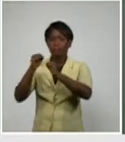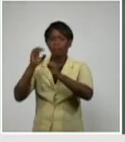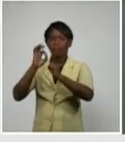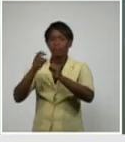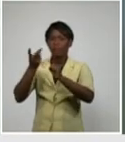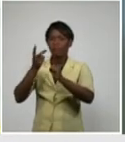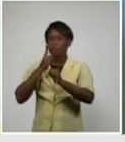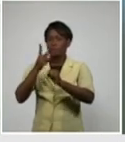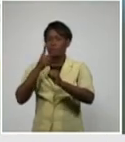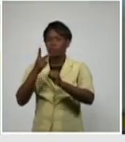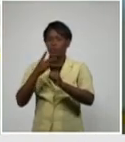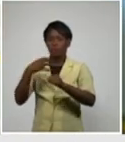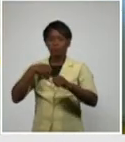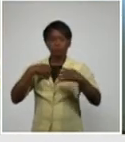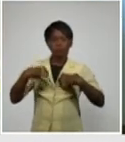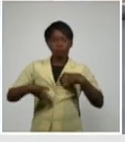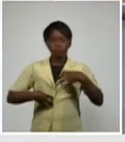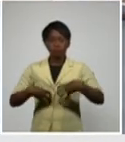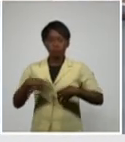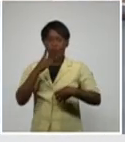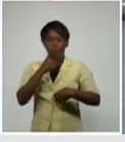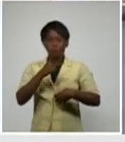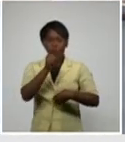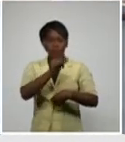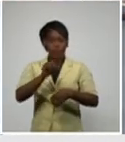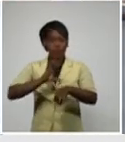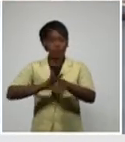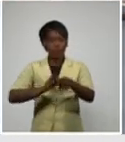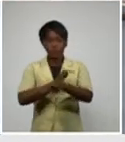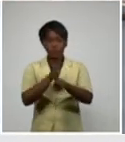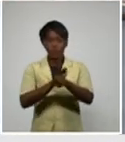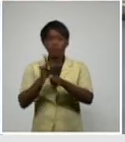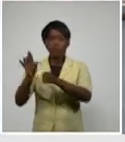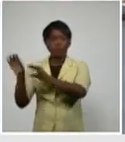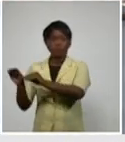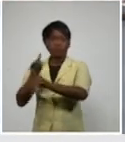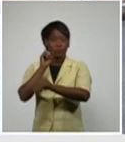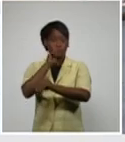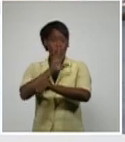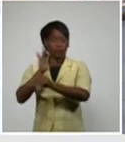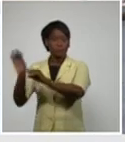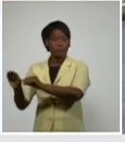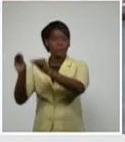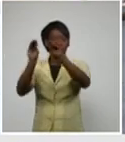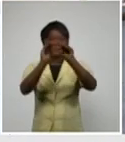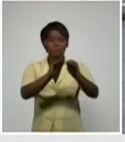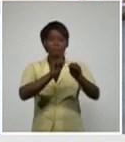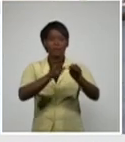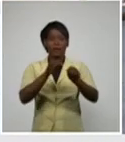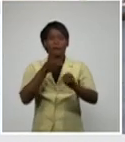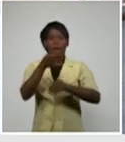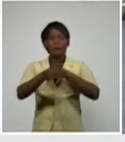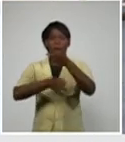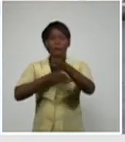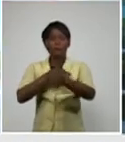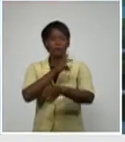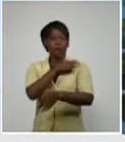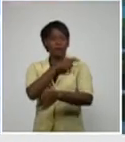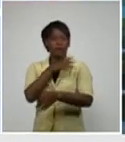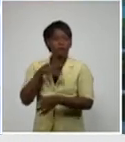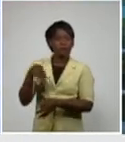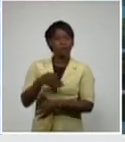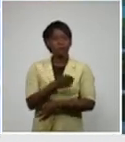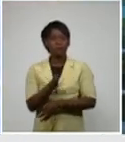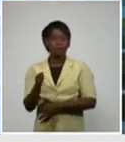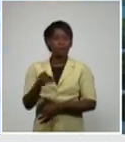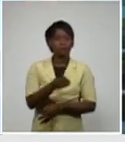ser utilizados en función de la nueva obra, según explicaron los especialistas durante un recorrido de las máximas autoridades de la provincia.